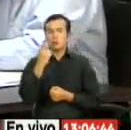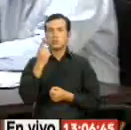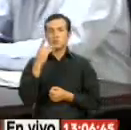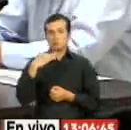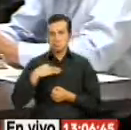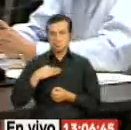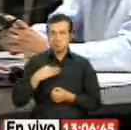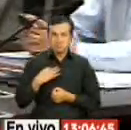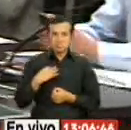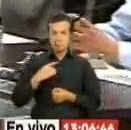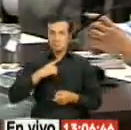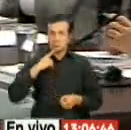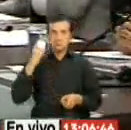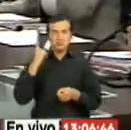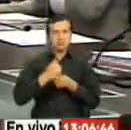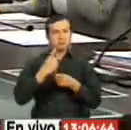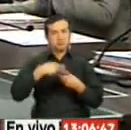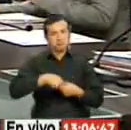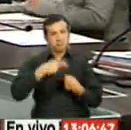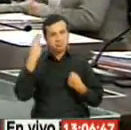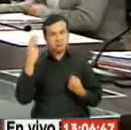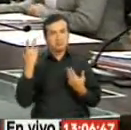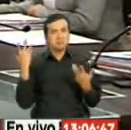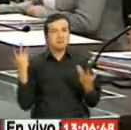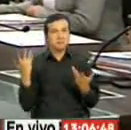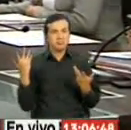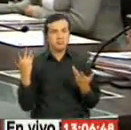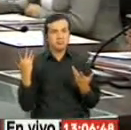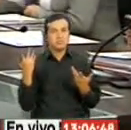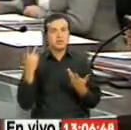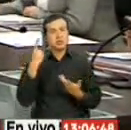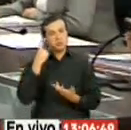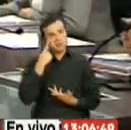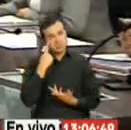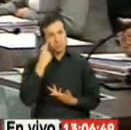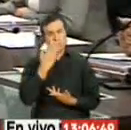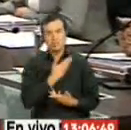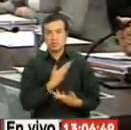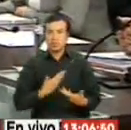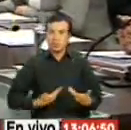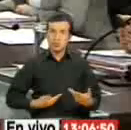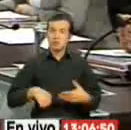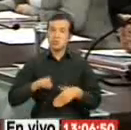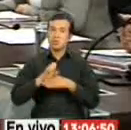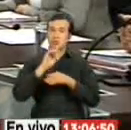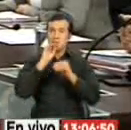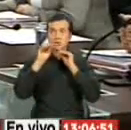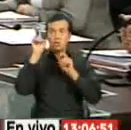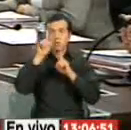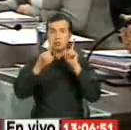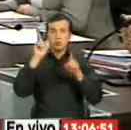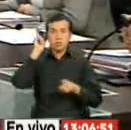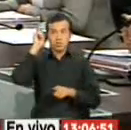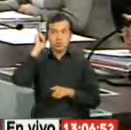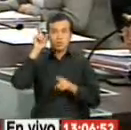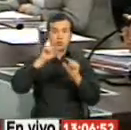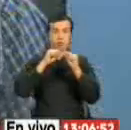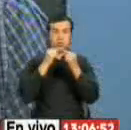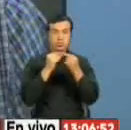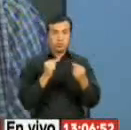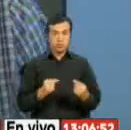dispuesto a renunciar sin embargo la es una condicionante al presidente de la república y a varios líderes de la oposición